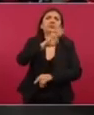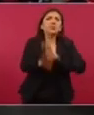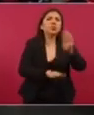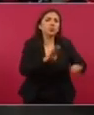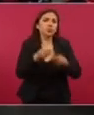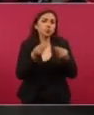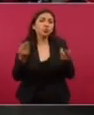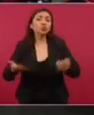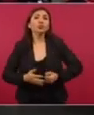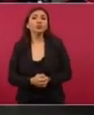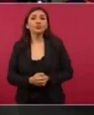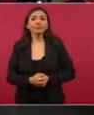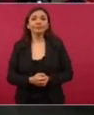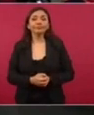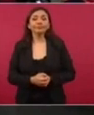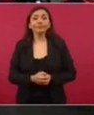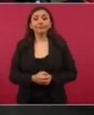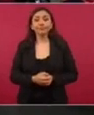Bueno,